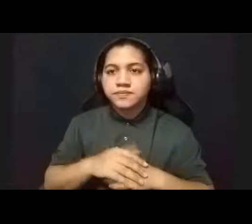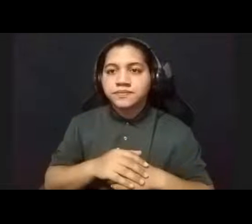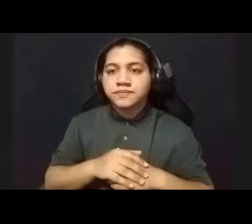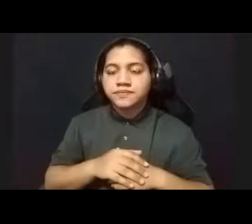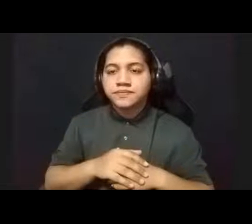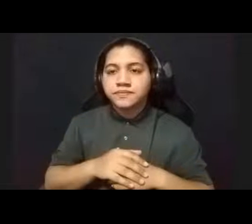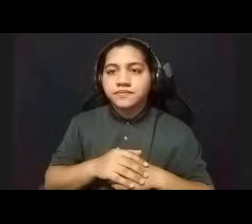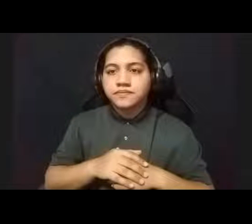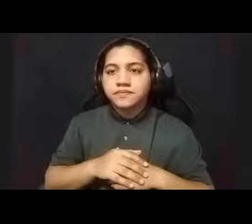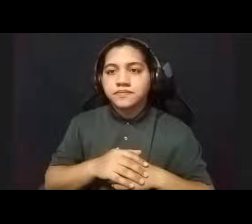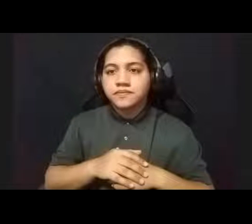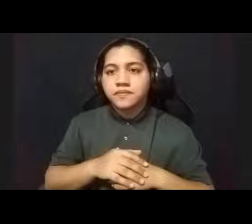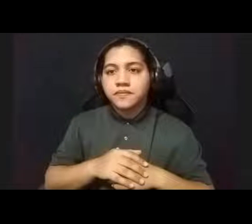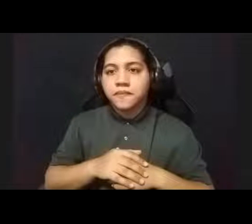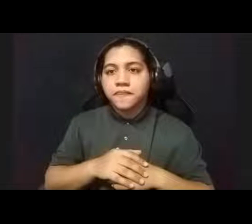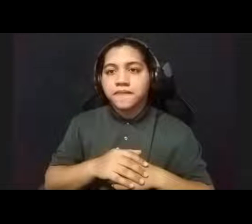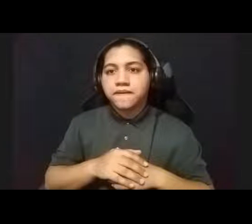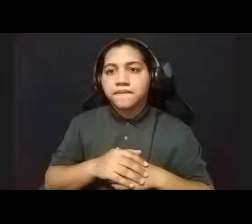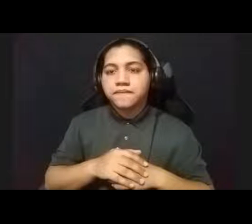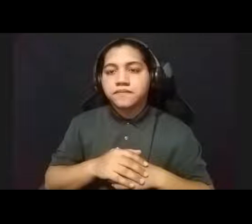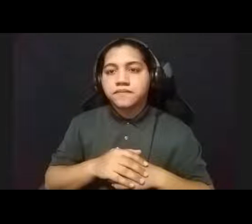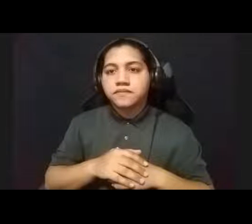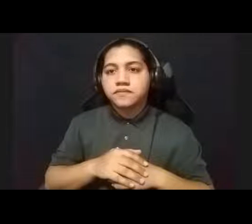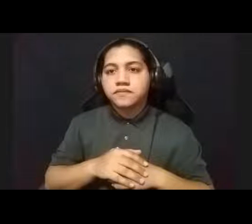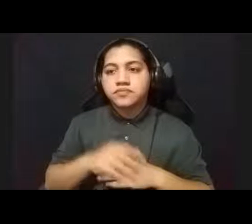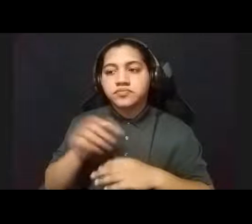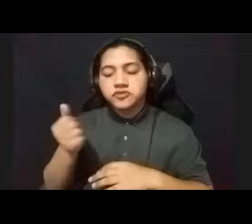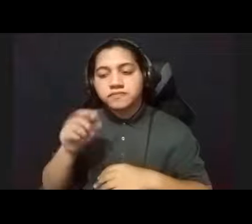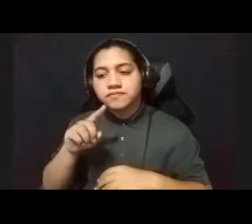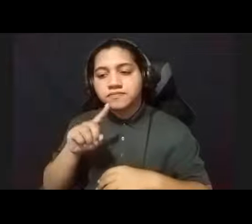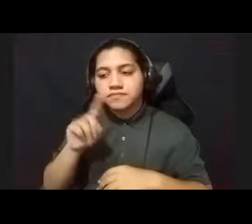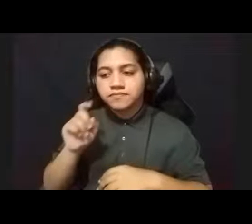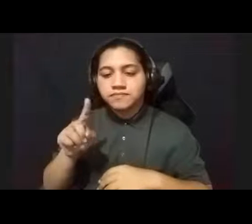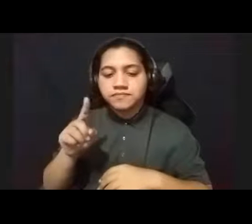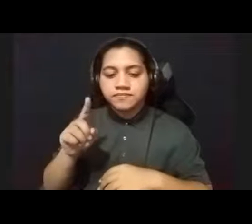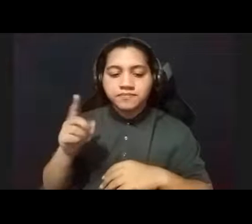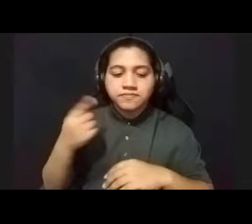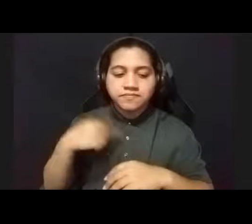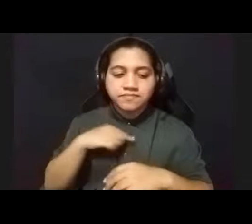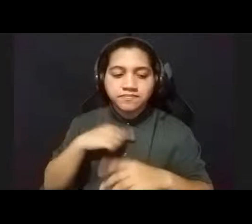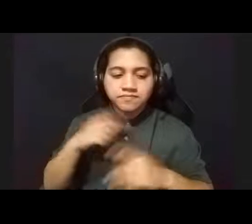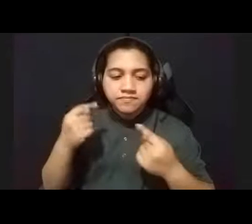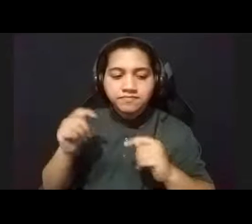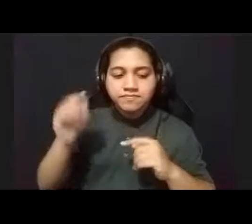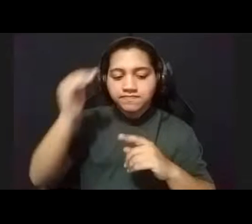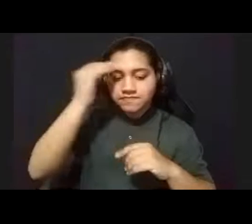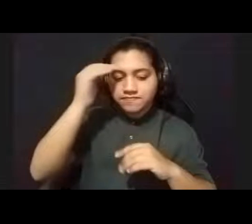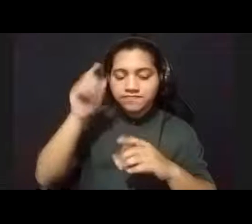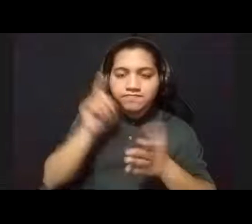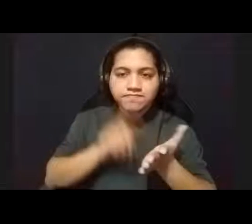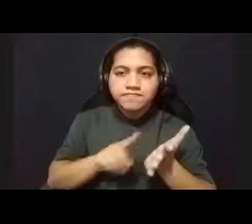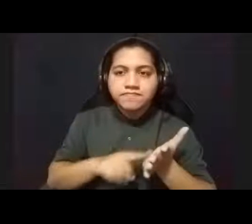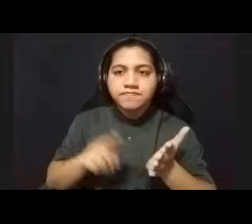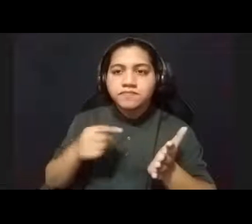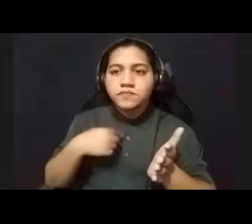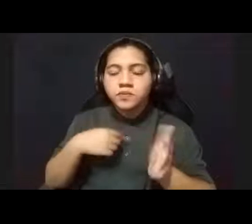A mí me parece que es otra de las preguntas que debemos tratar de conocer y de investigar, porque a mí, por